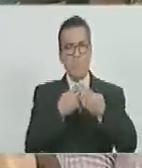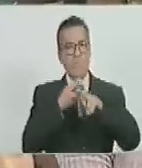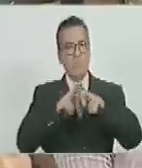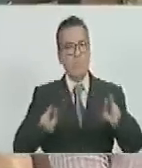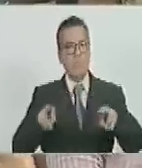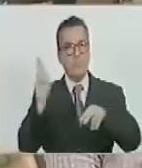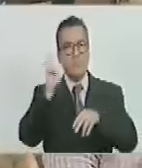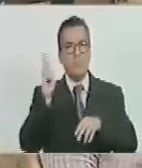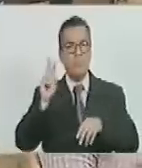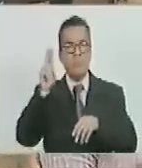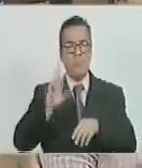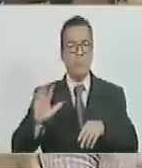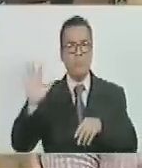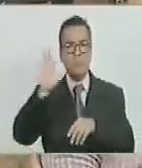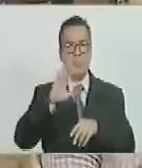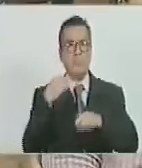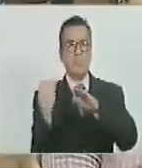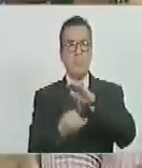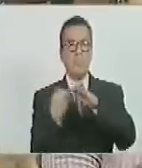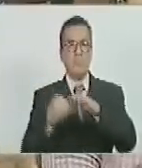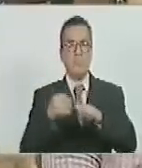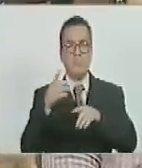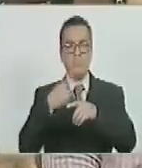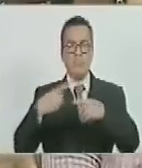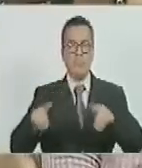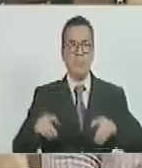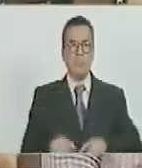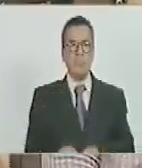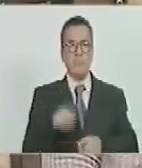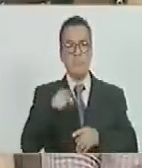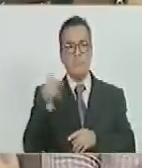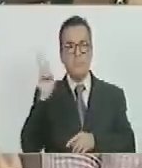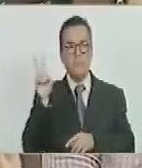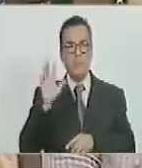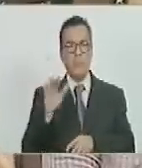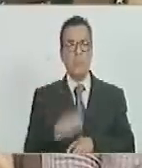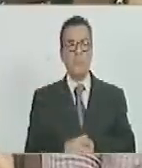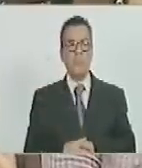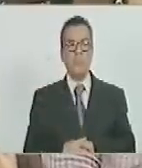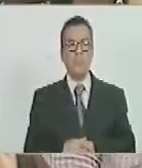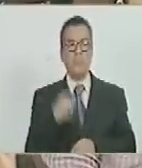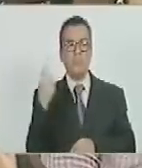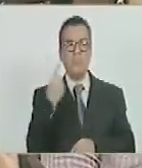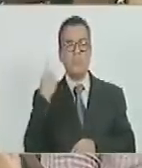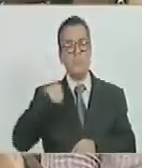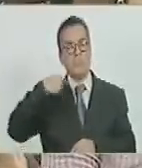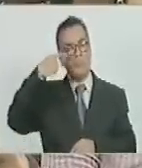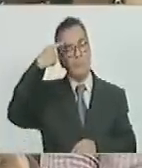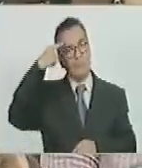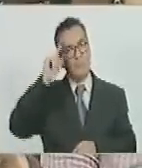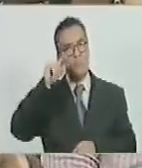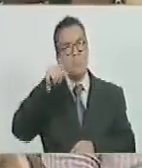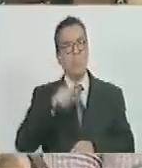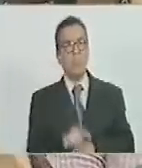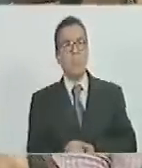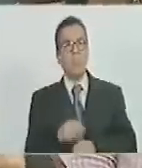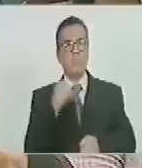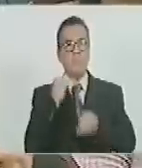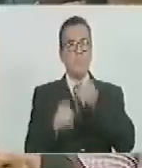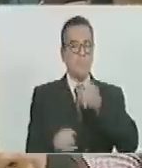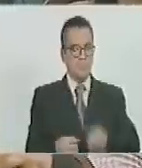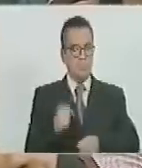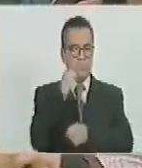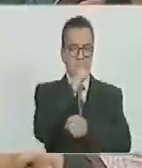República, contra la institucionalidad democrática en Venezuela, que no solo pretendió asesinar